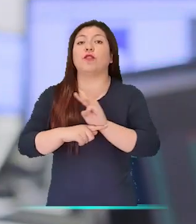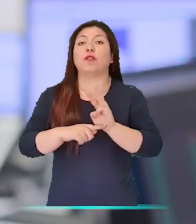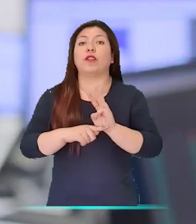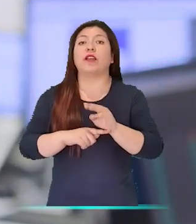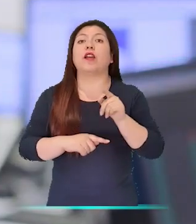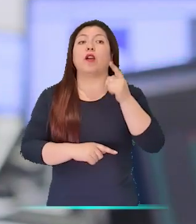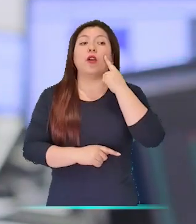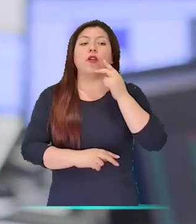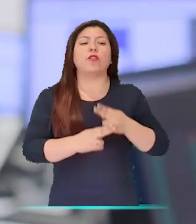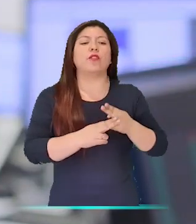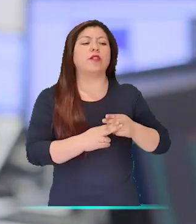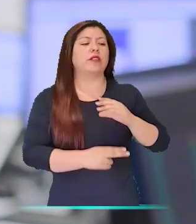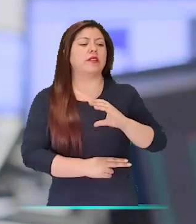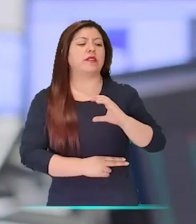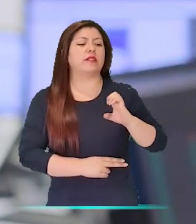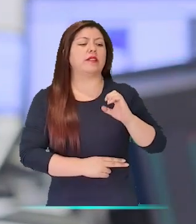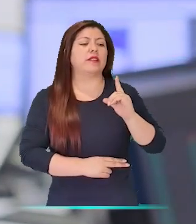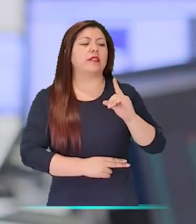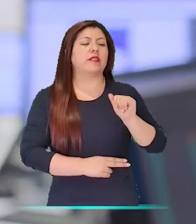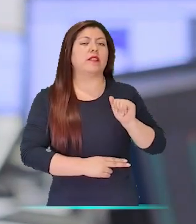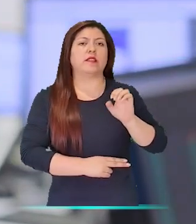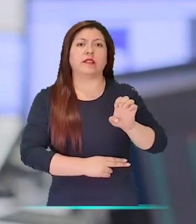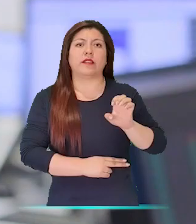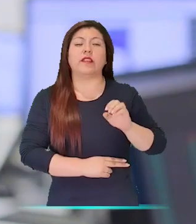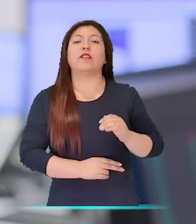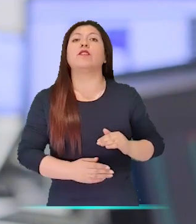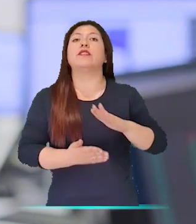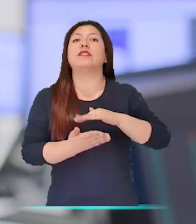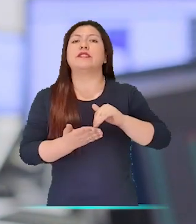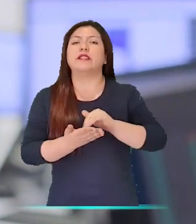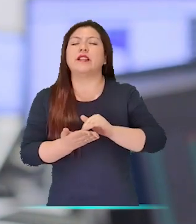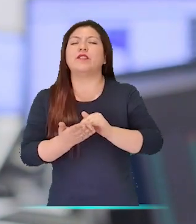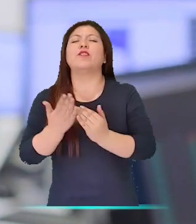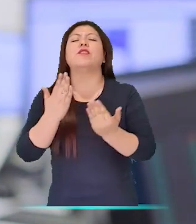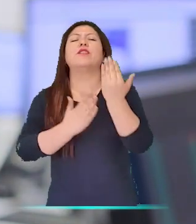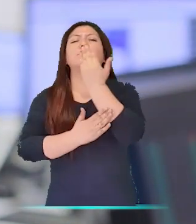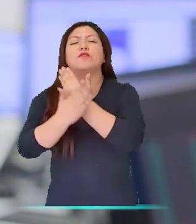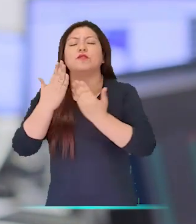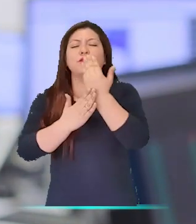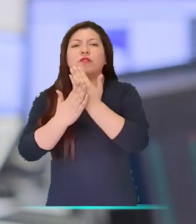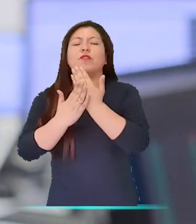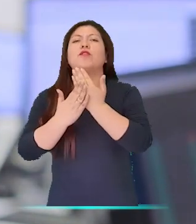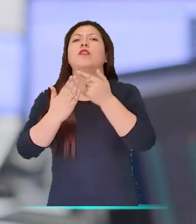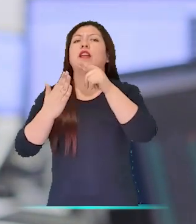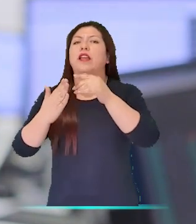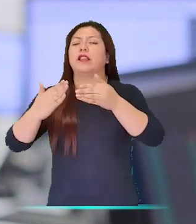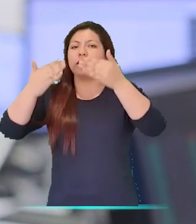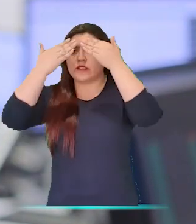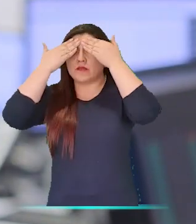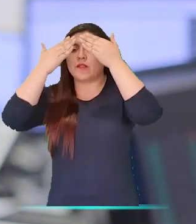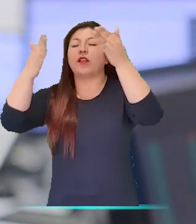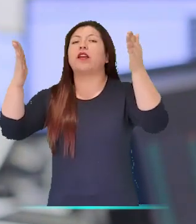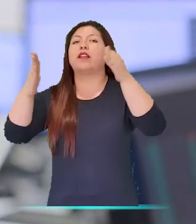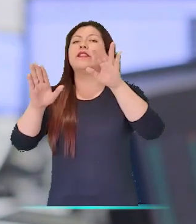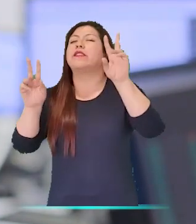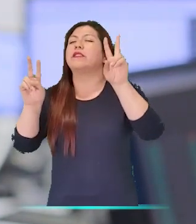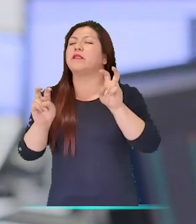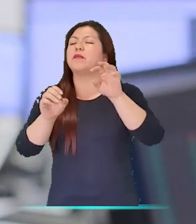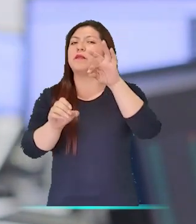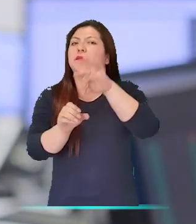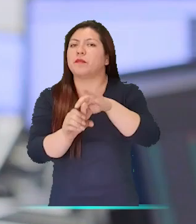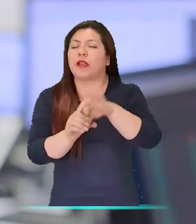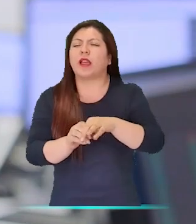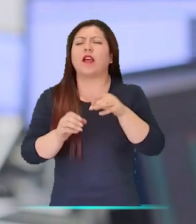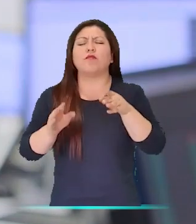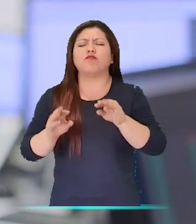web llamada CEDAE o Centro de Estudios en Democracia y Asuntos Electorales, que nos invita a capacitarnos